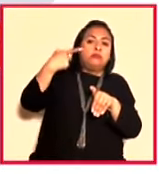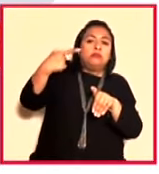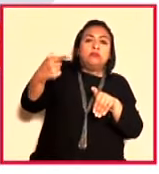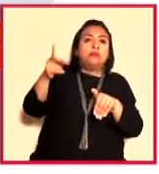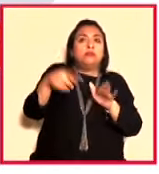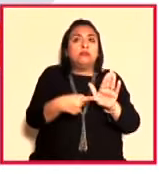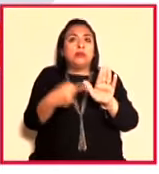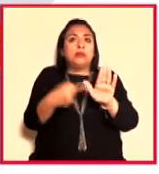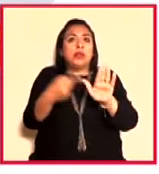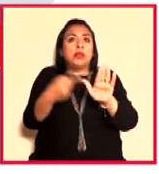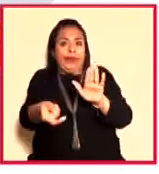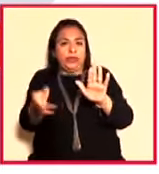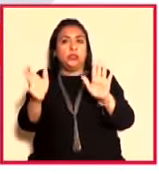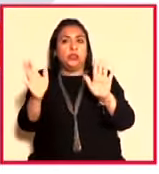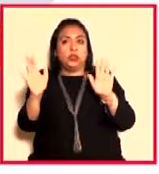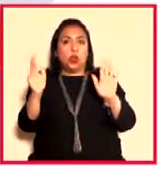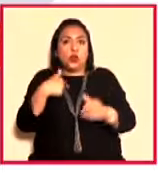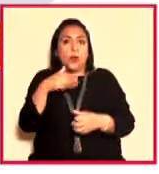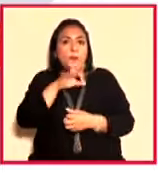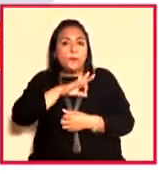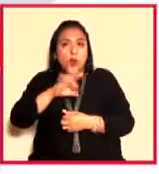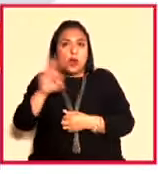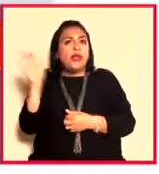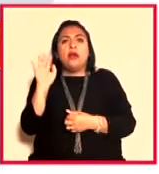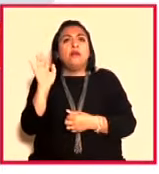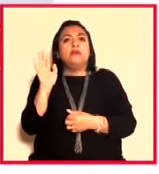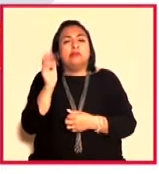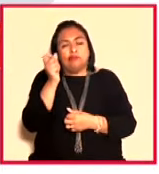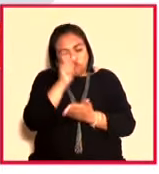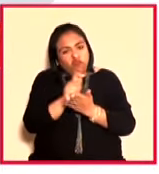me dijo, lo que hizo que no pudiese parar de escribir, ¿no?